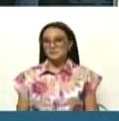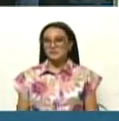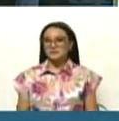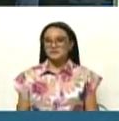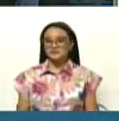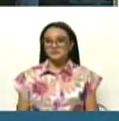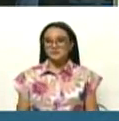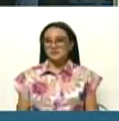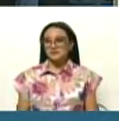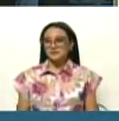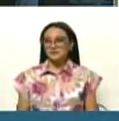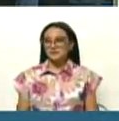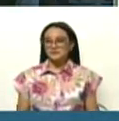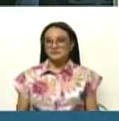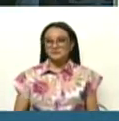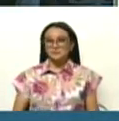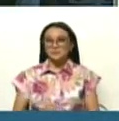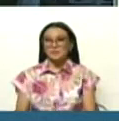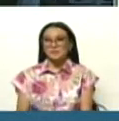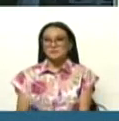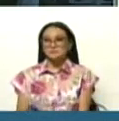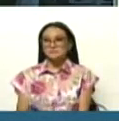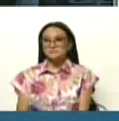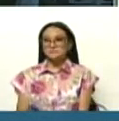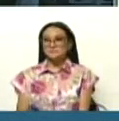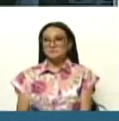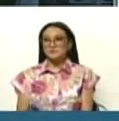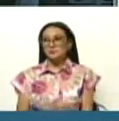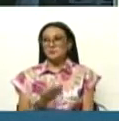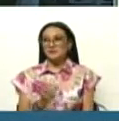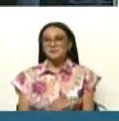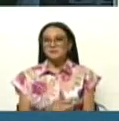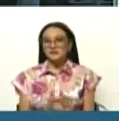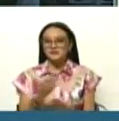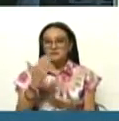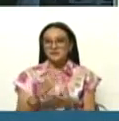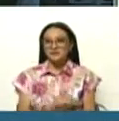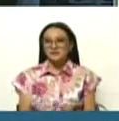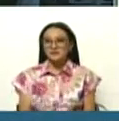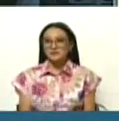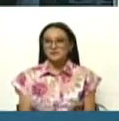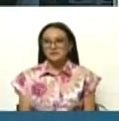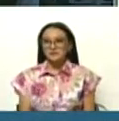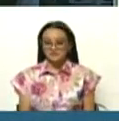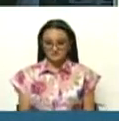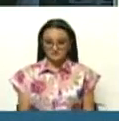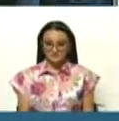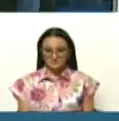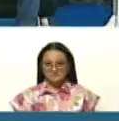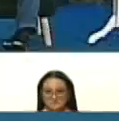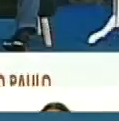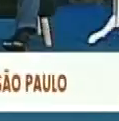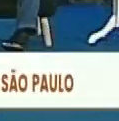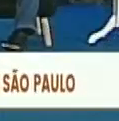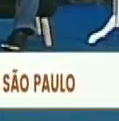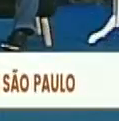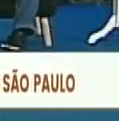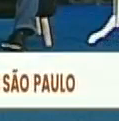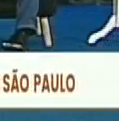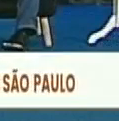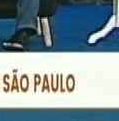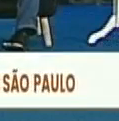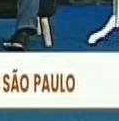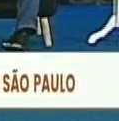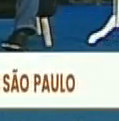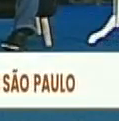probablemente dice, ¿para dónde agarro? Cuando el comandante Chávez decidió